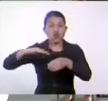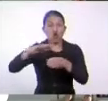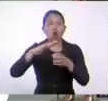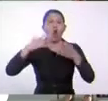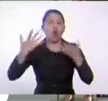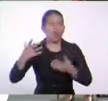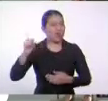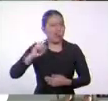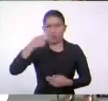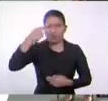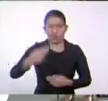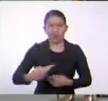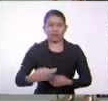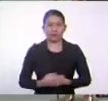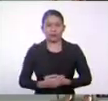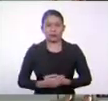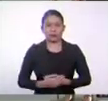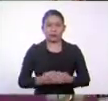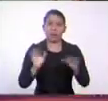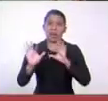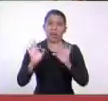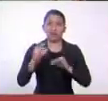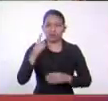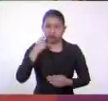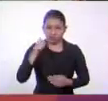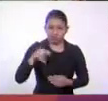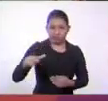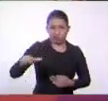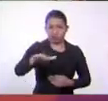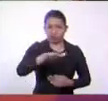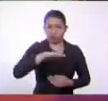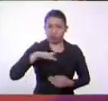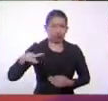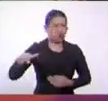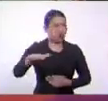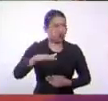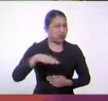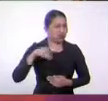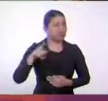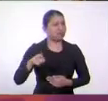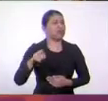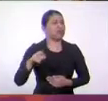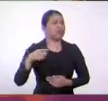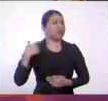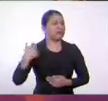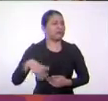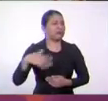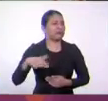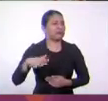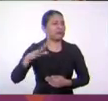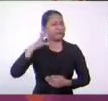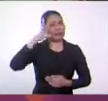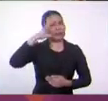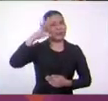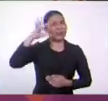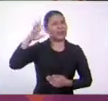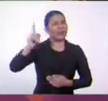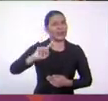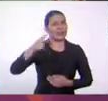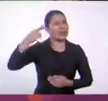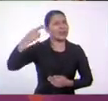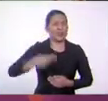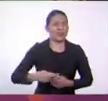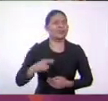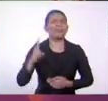ciencia ficción nos encontremos con escenarios que sean ideales, fantásticos, incluso